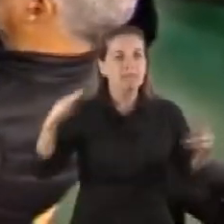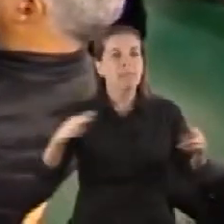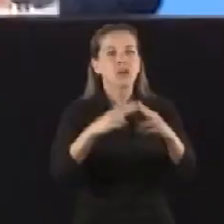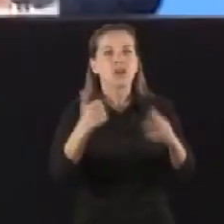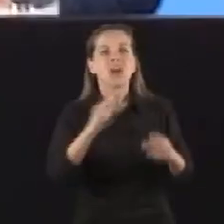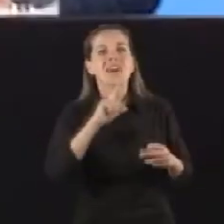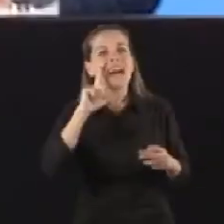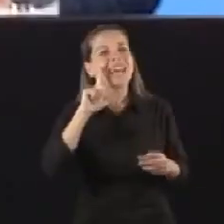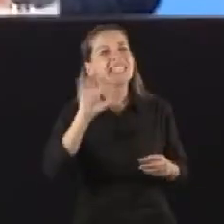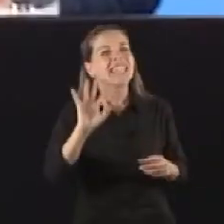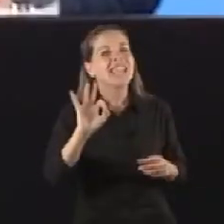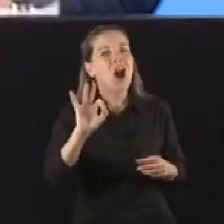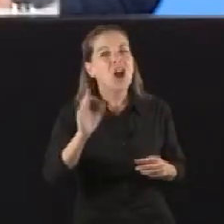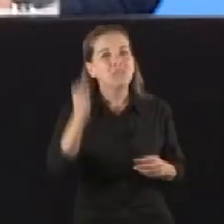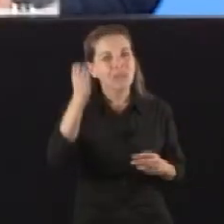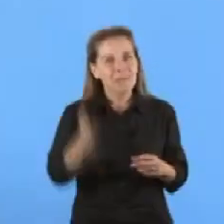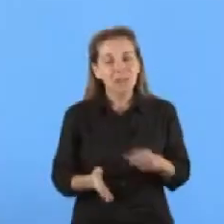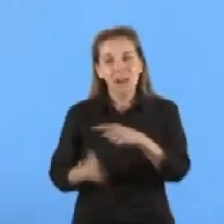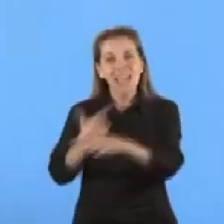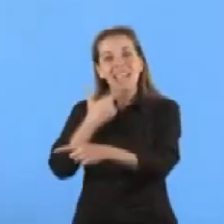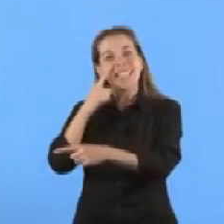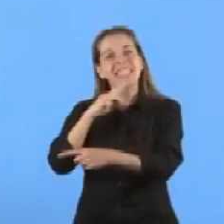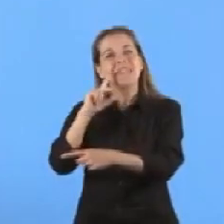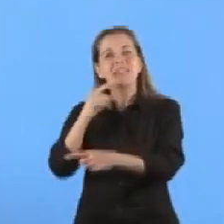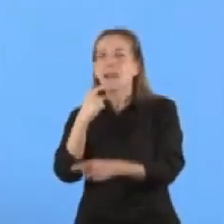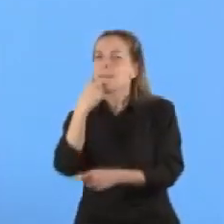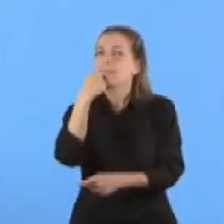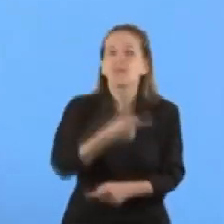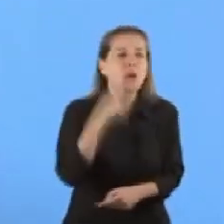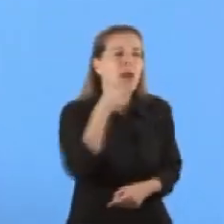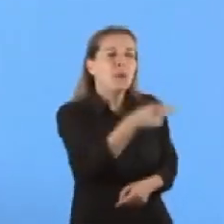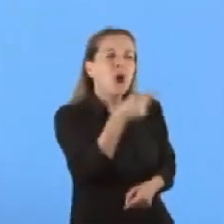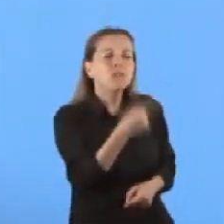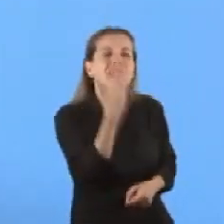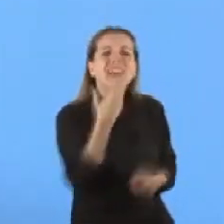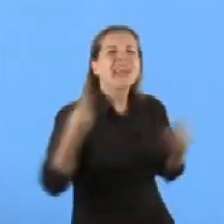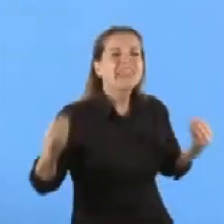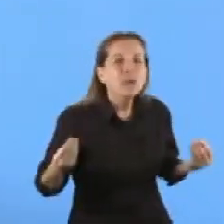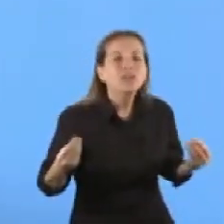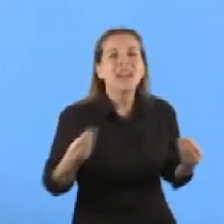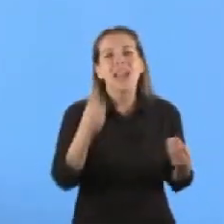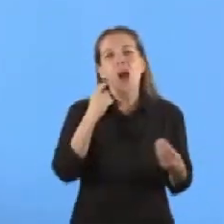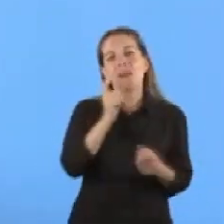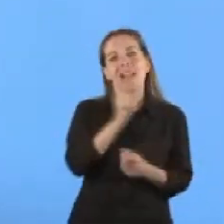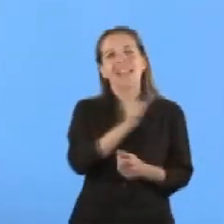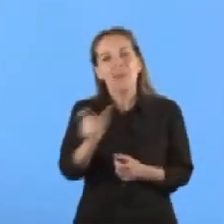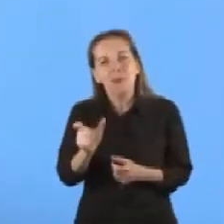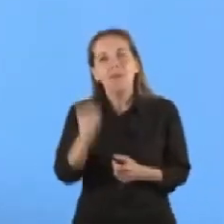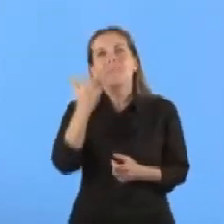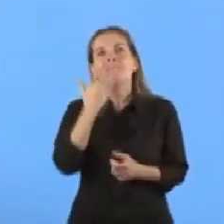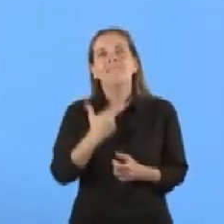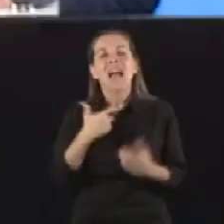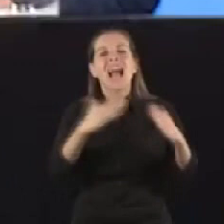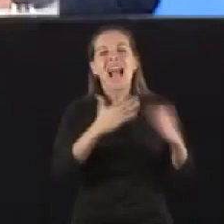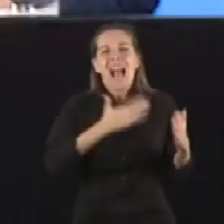y Silvina le dijo, ¿qué es lo que vos más te gustaría? Y él dijo, tener una casa. Y ella le dijo, las vamos